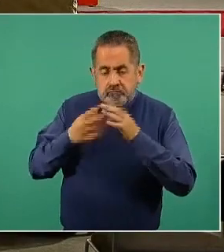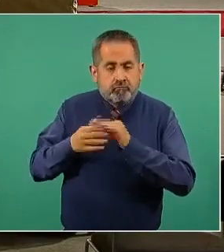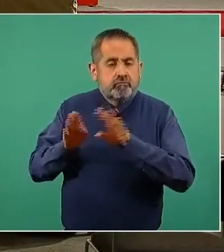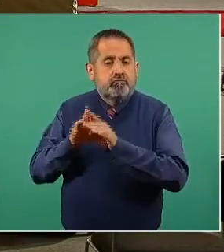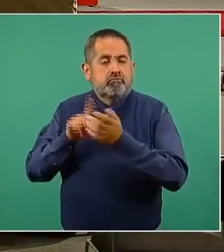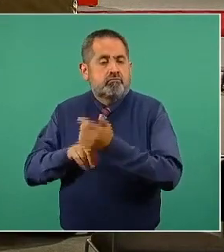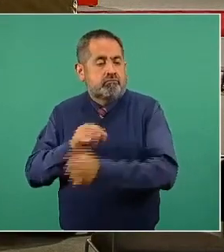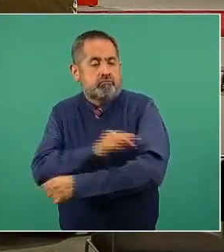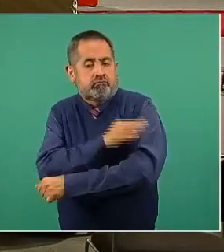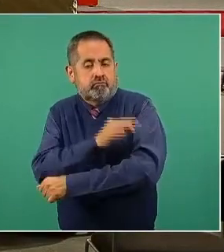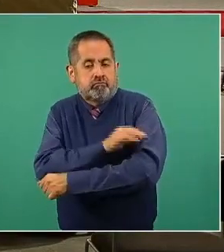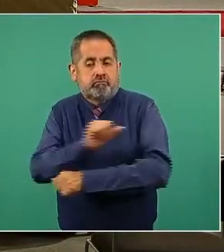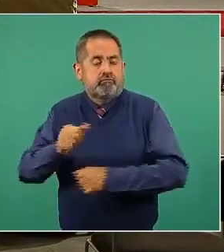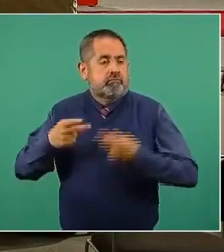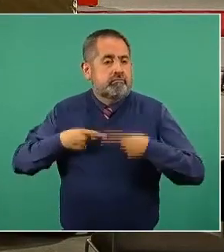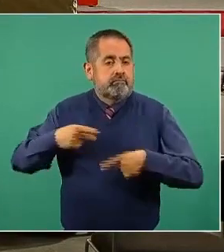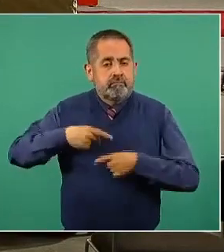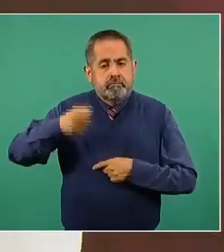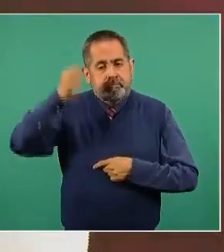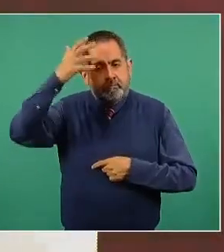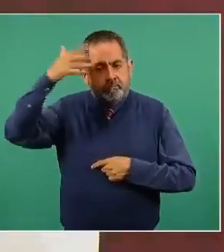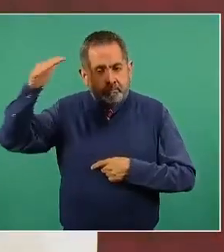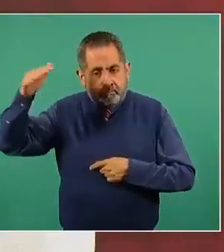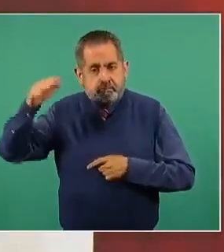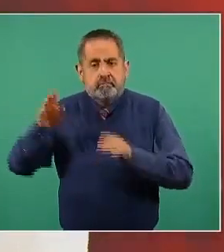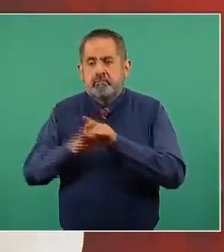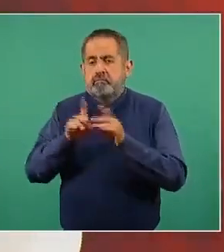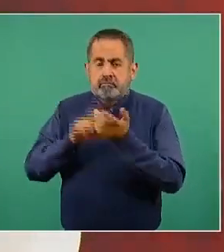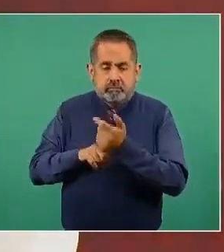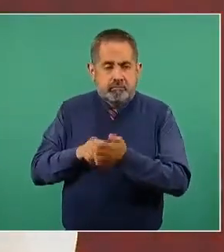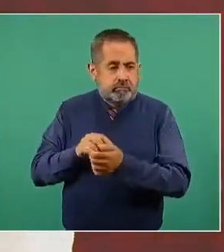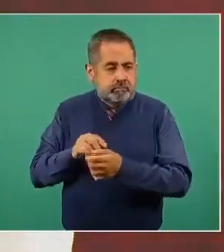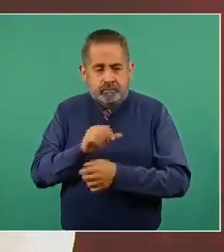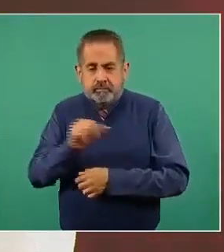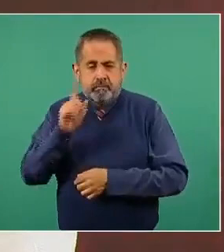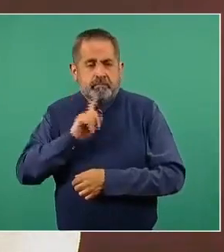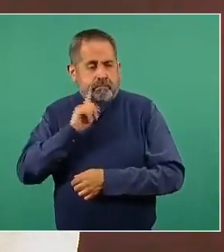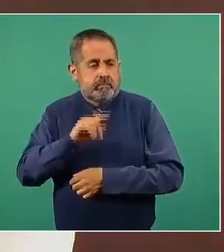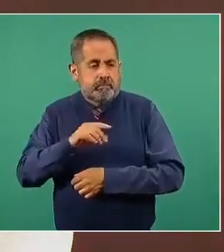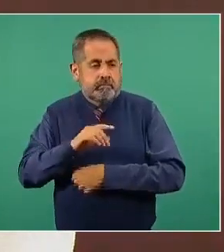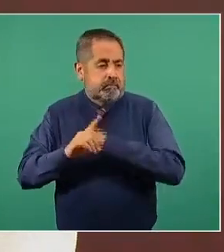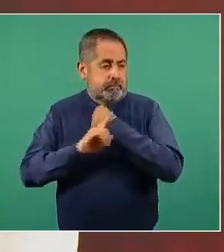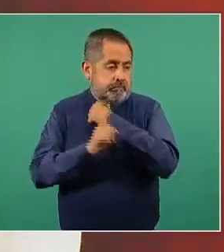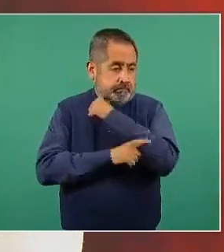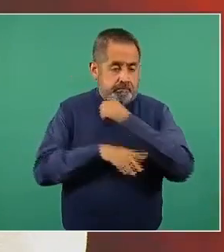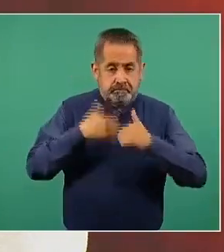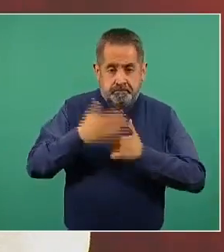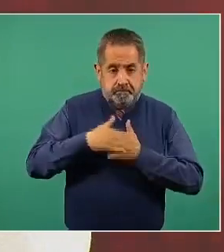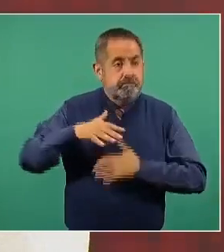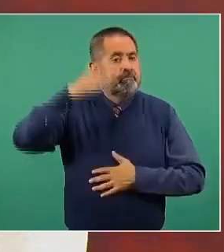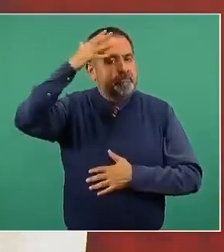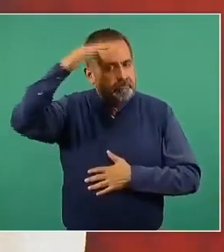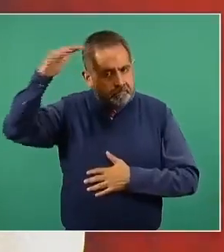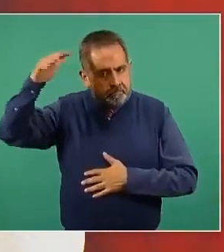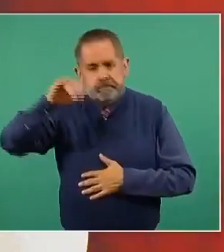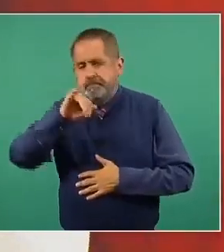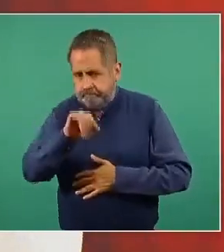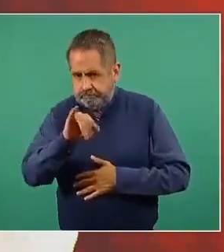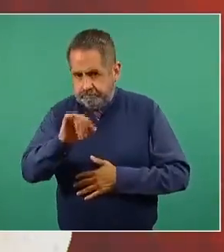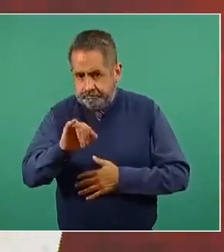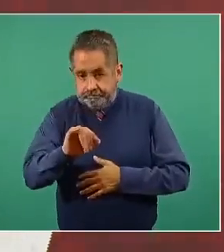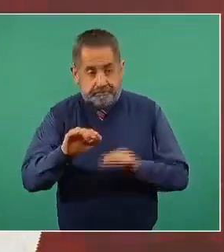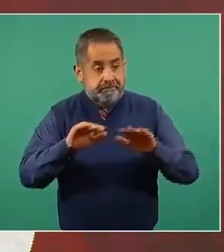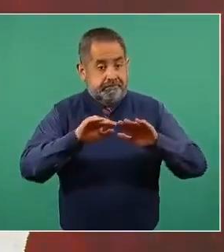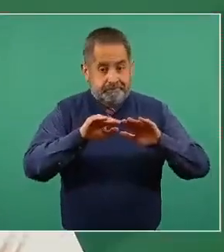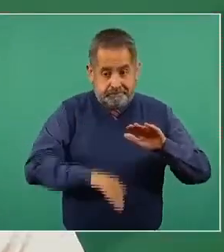para vacunar a personas adultas, para vacunar a embarazadas, adultas, pero no para vacunar